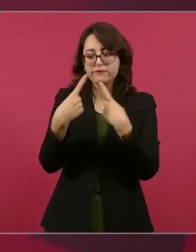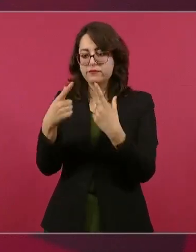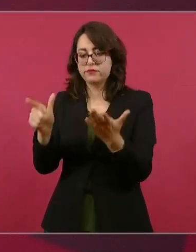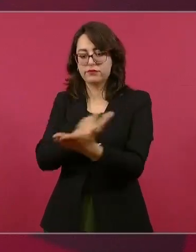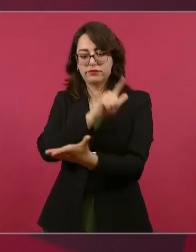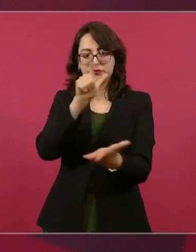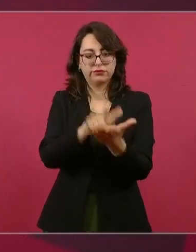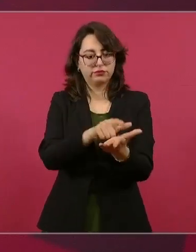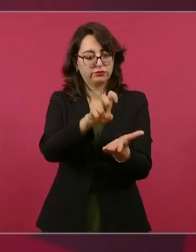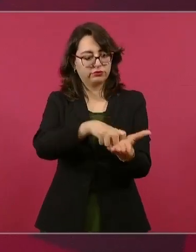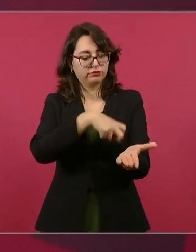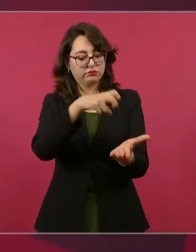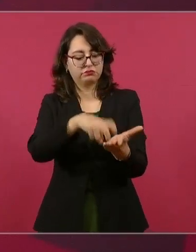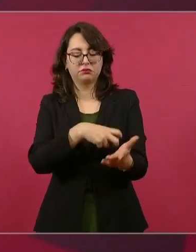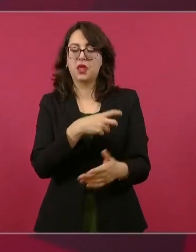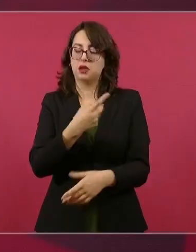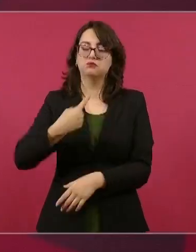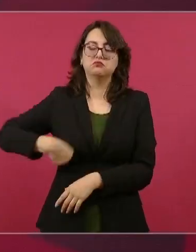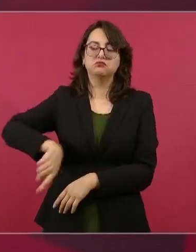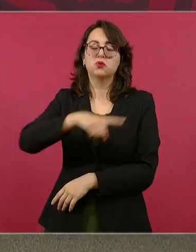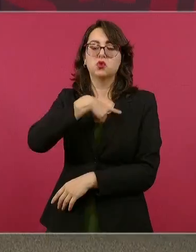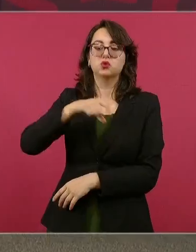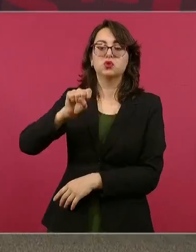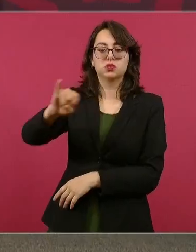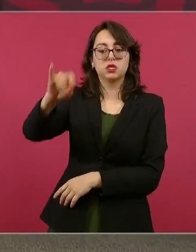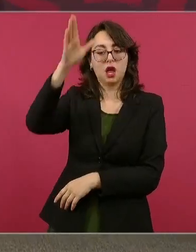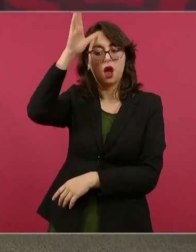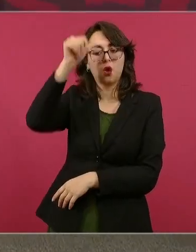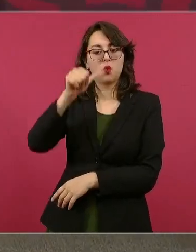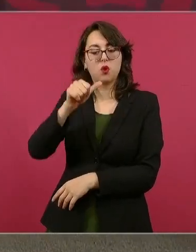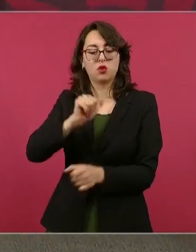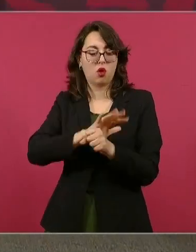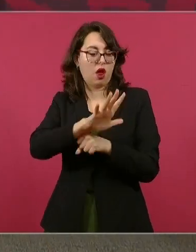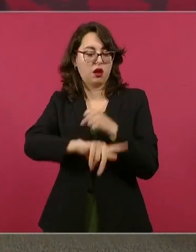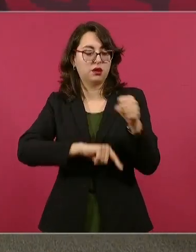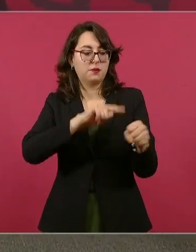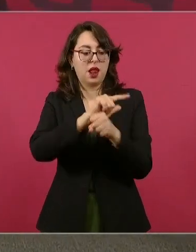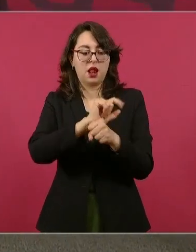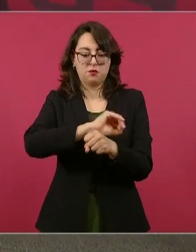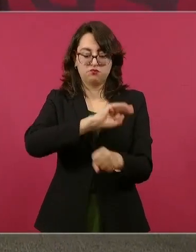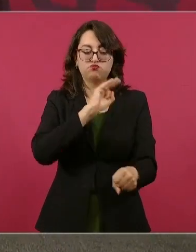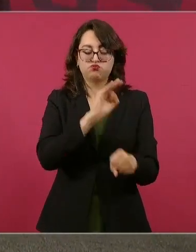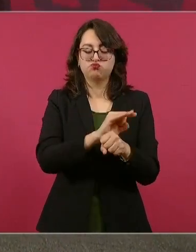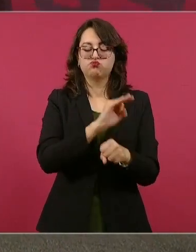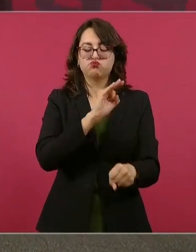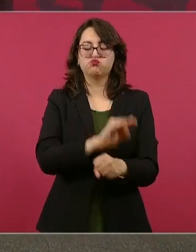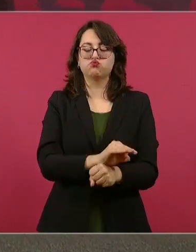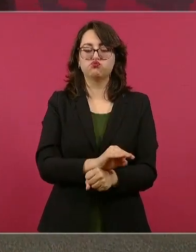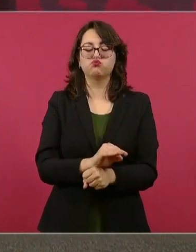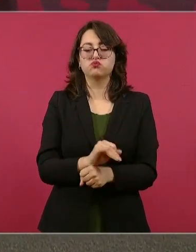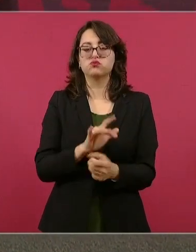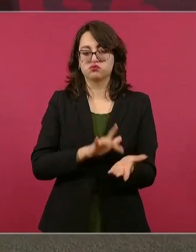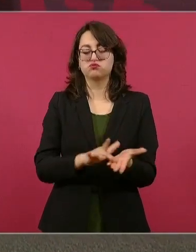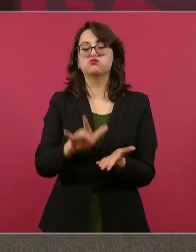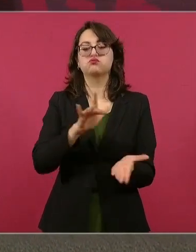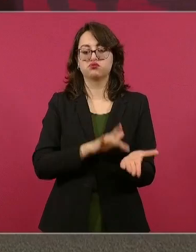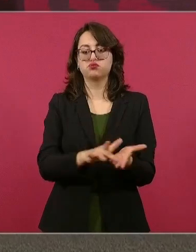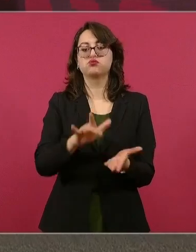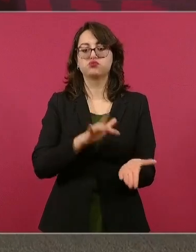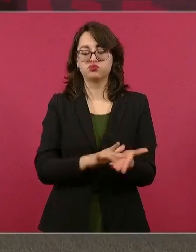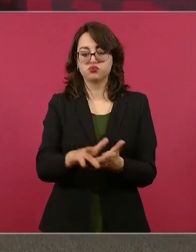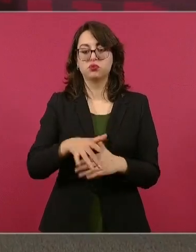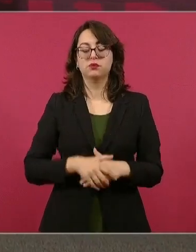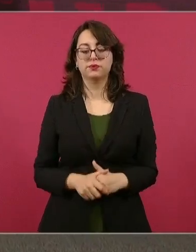reformas. Nosotros apoyamos eso, apoyamos las reformas para la protección de animales,